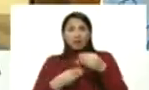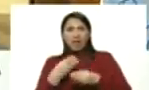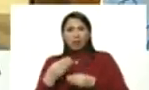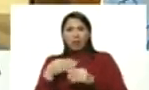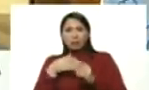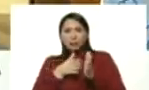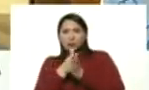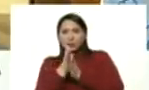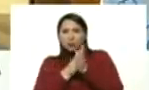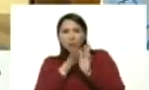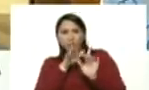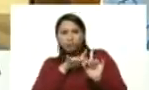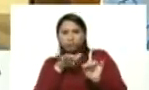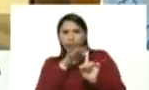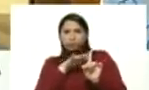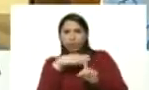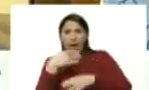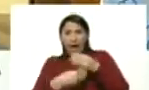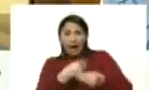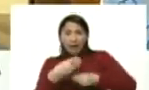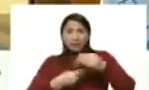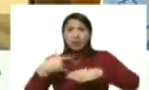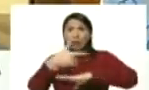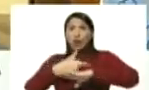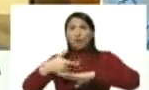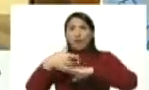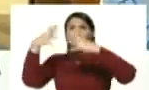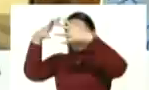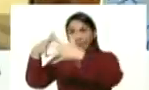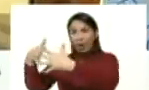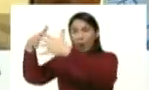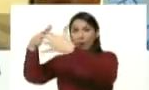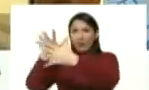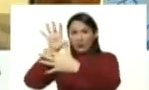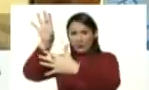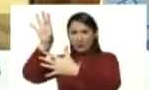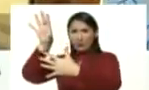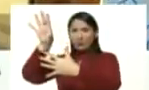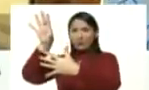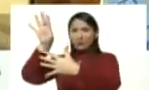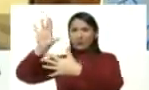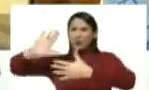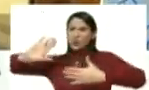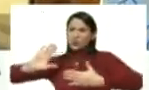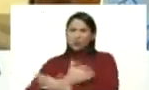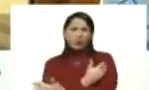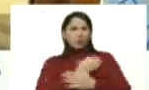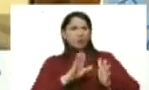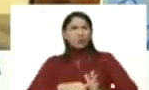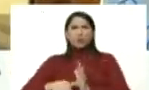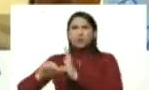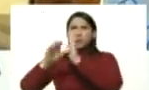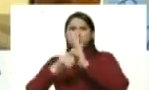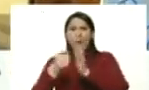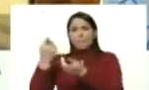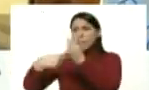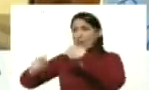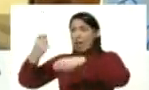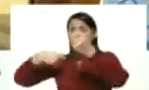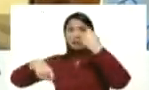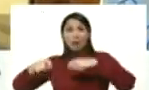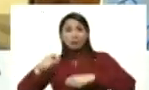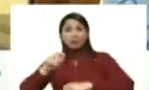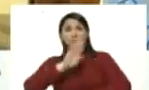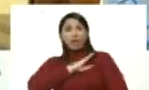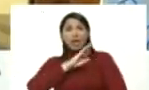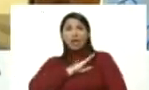artificios para hacer que el gobierno de los Estados Unidos confisque y remate los bienes